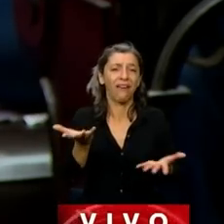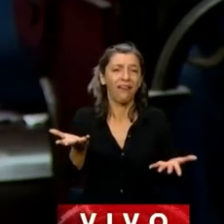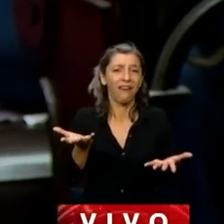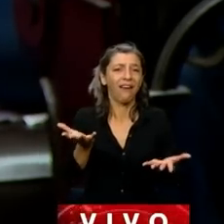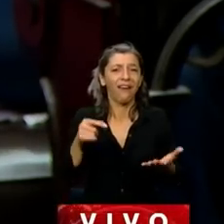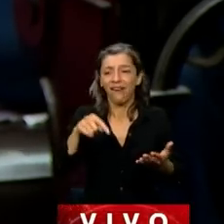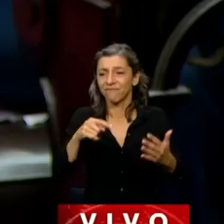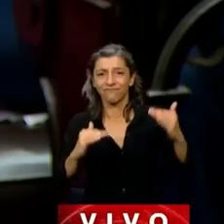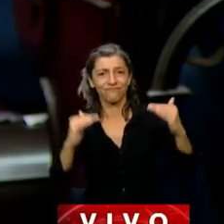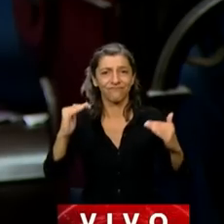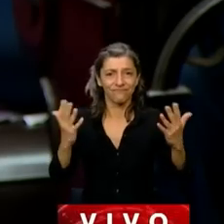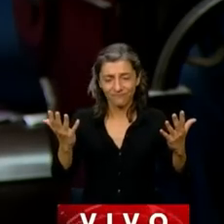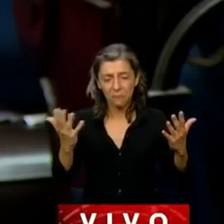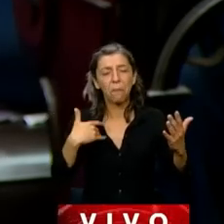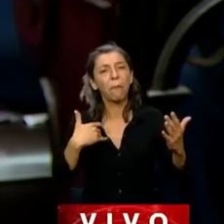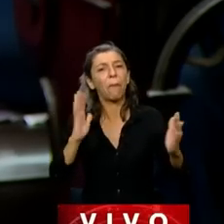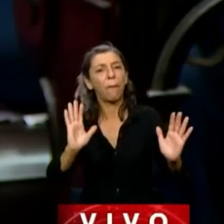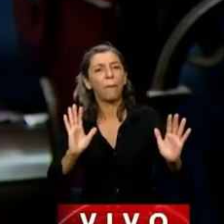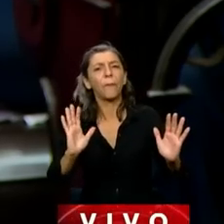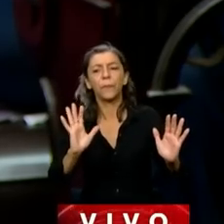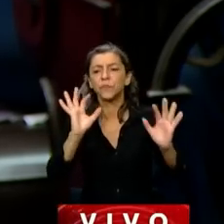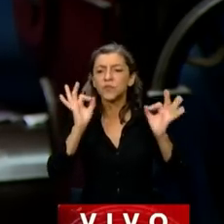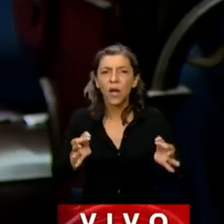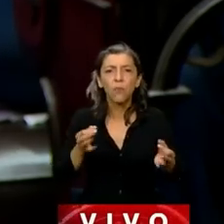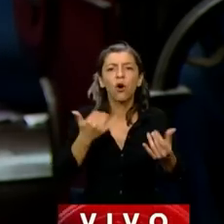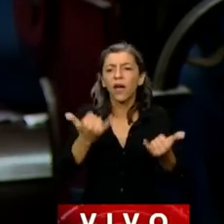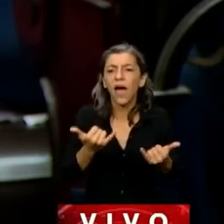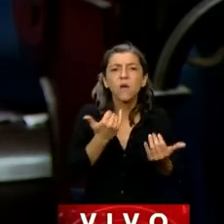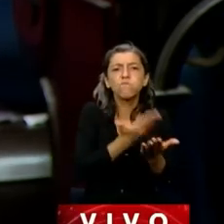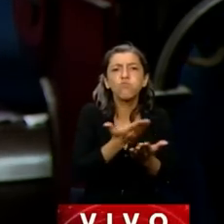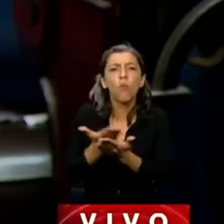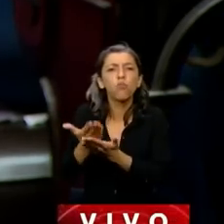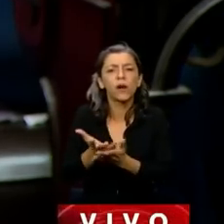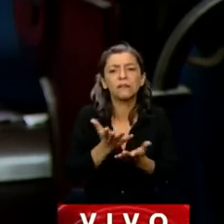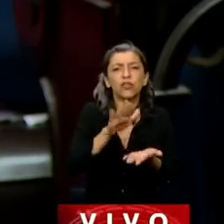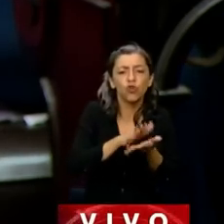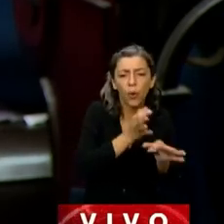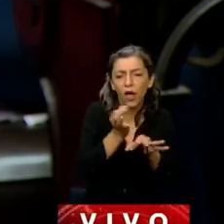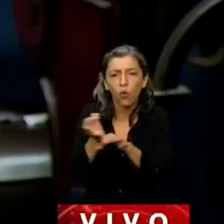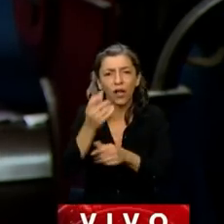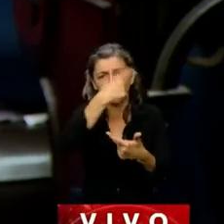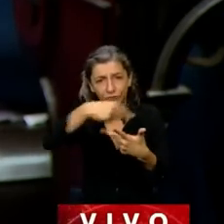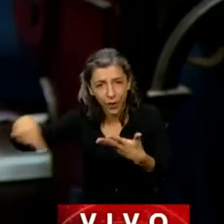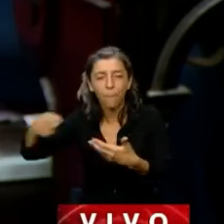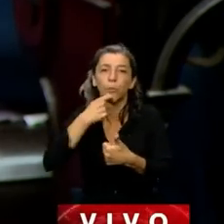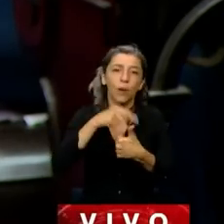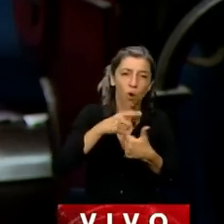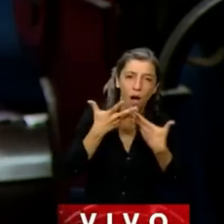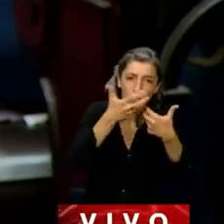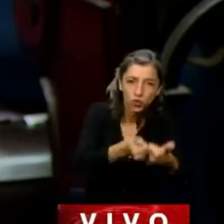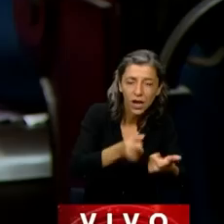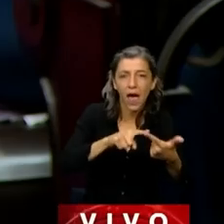que a su vez hay una diversidad de propuestas educativas. Hay auxiliares,